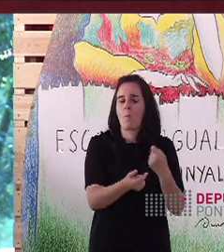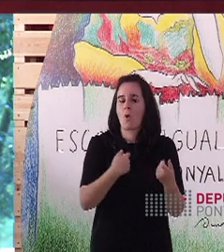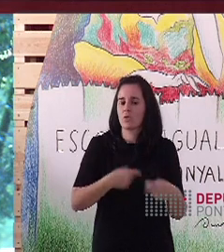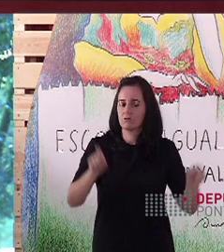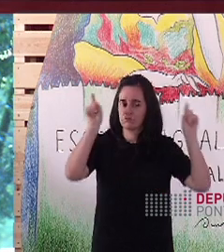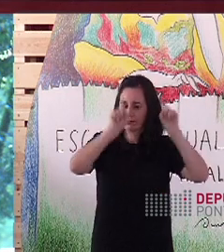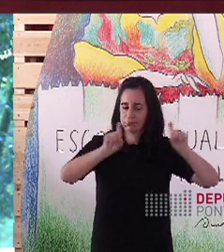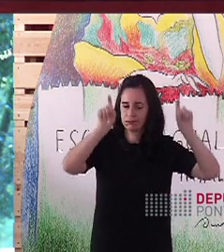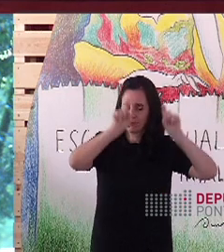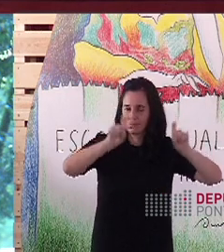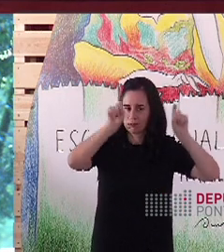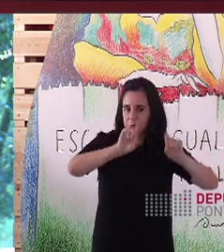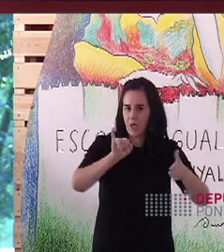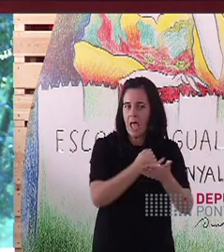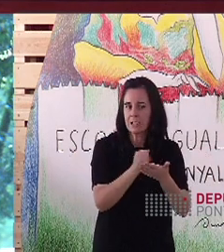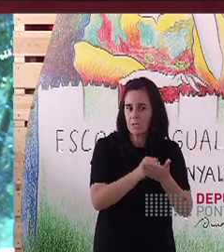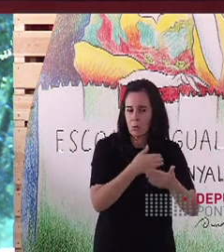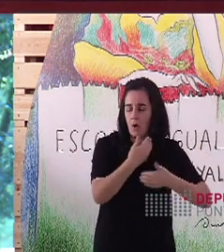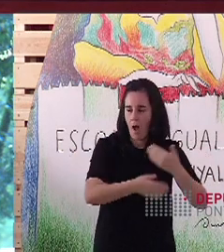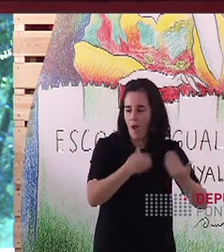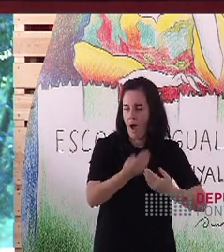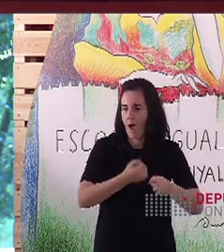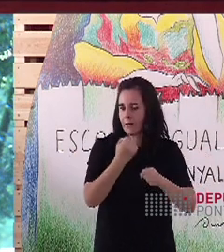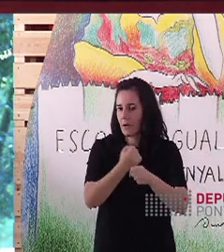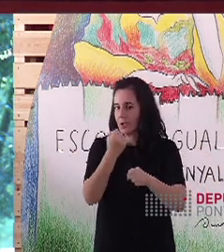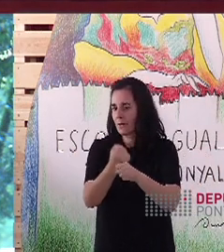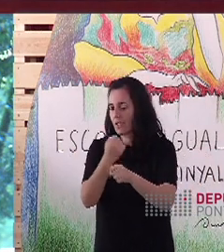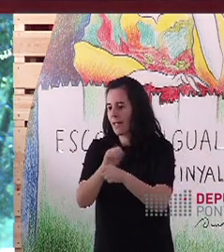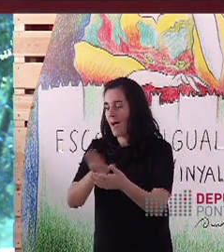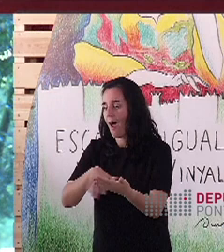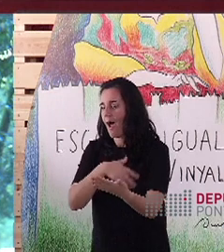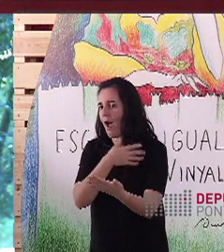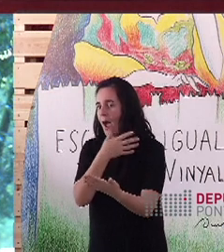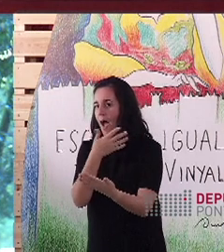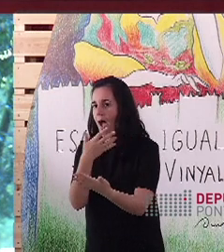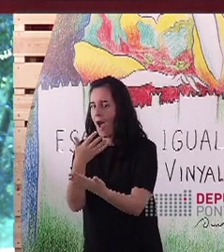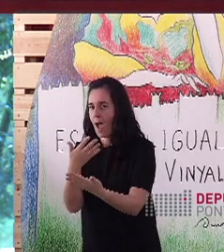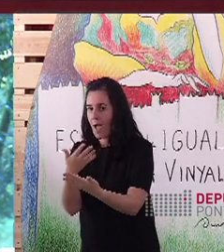asignatura, a lo largo del curso, vamos trabajando poco a poco y tengo que deciros